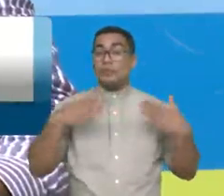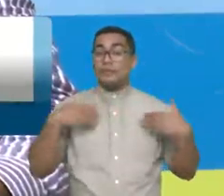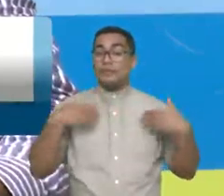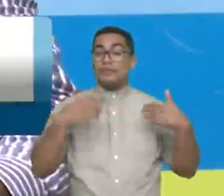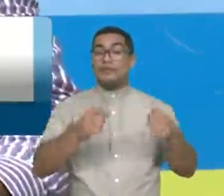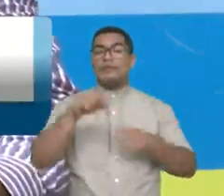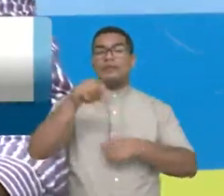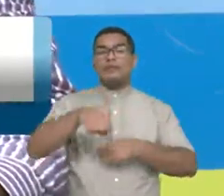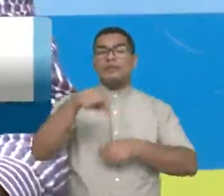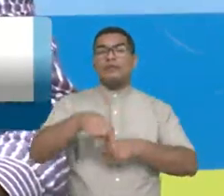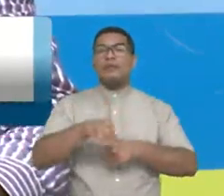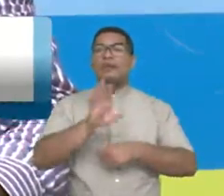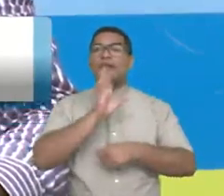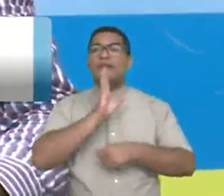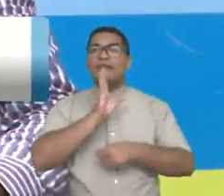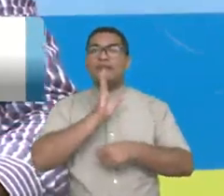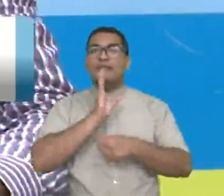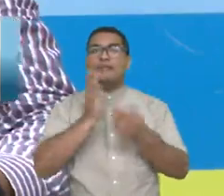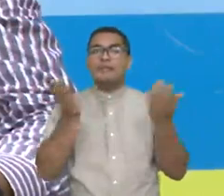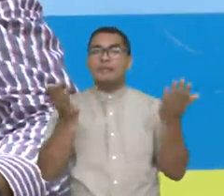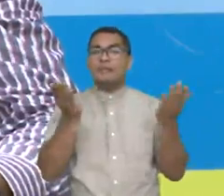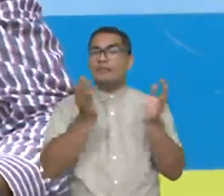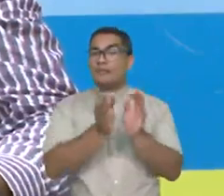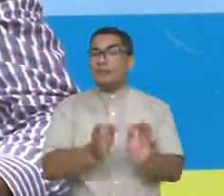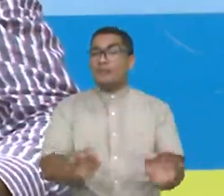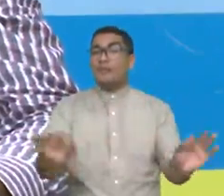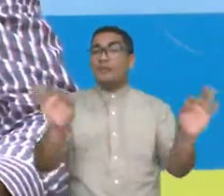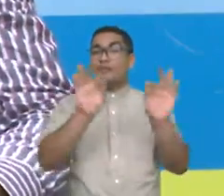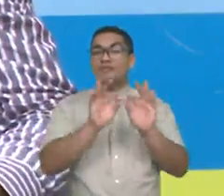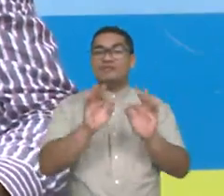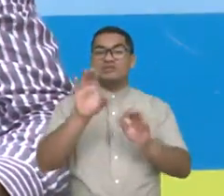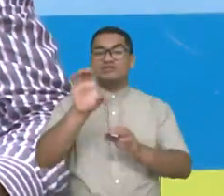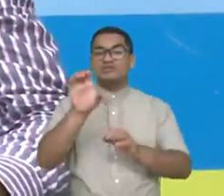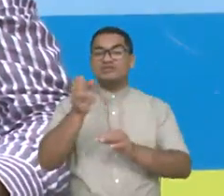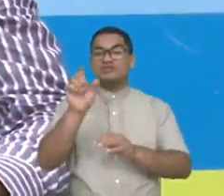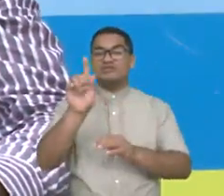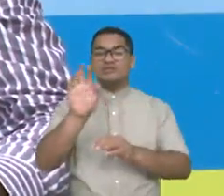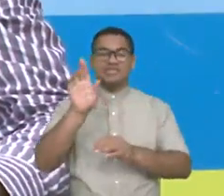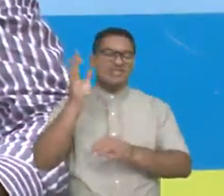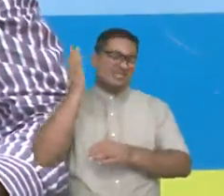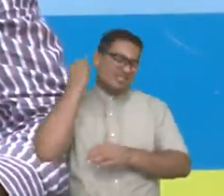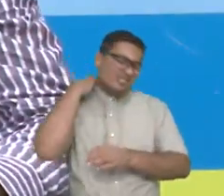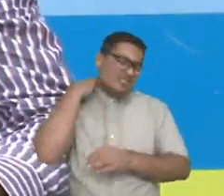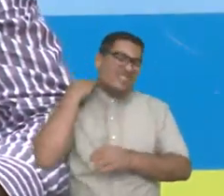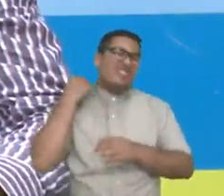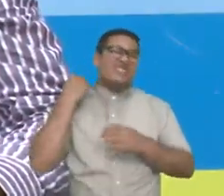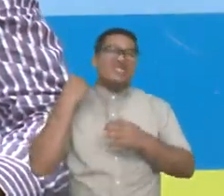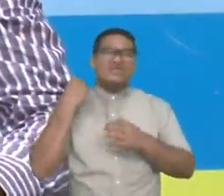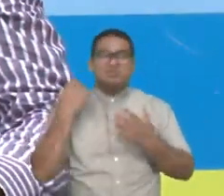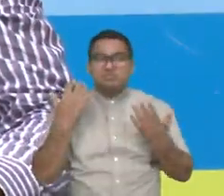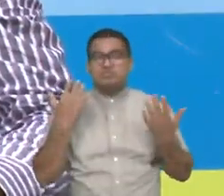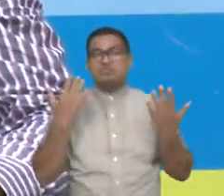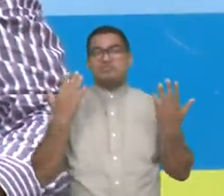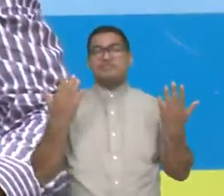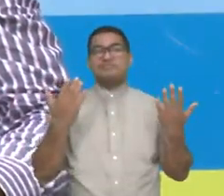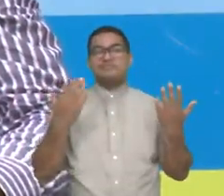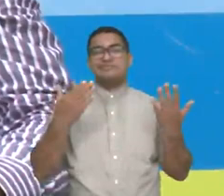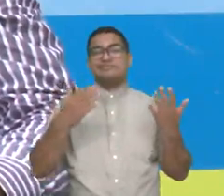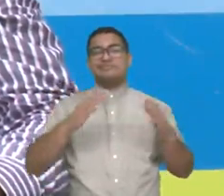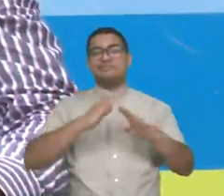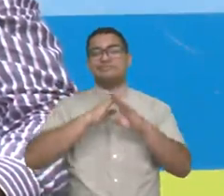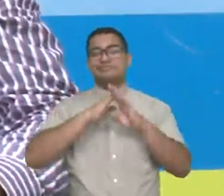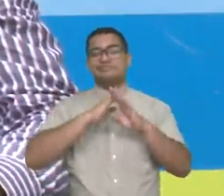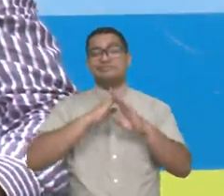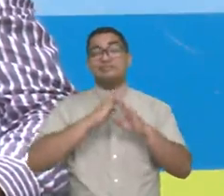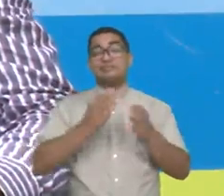sobre la importancia de prevenir el estrés. Obviamente, todas las personas, todos los seres humanos, estamos expuestos en